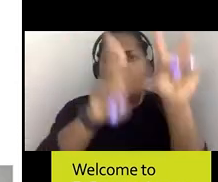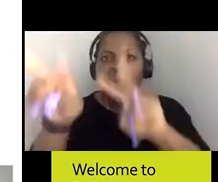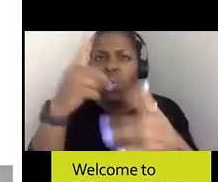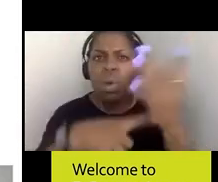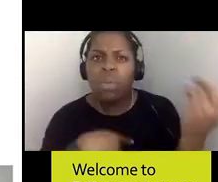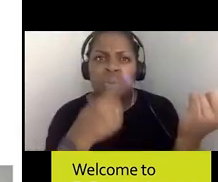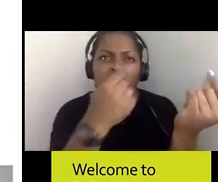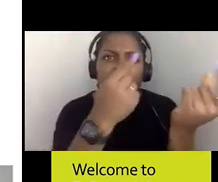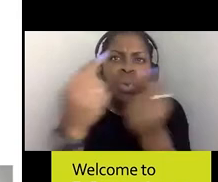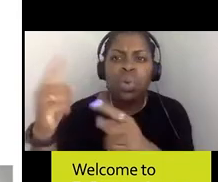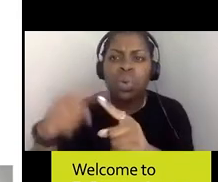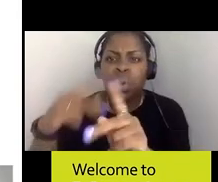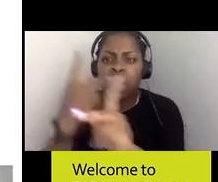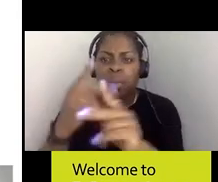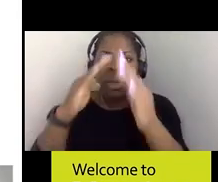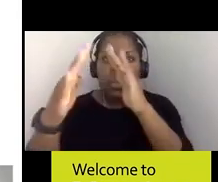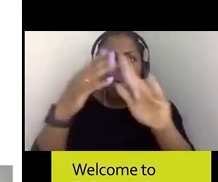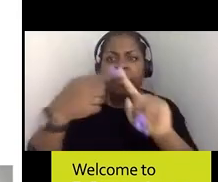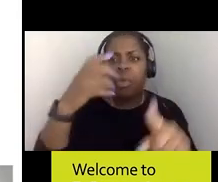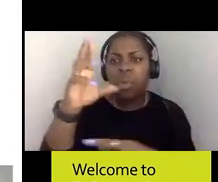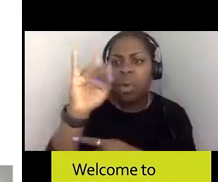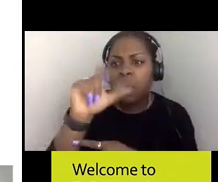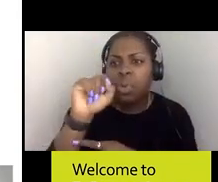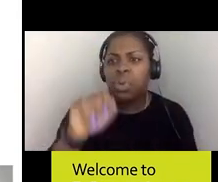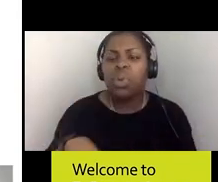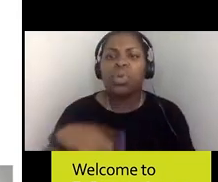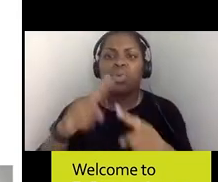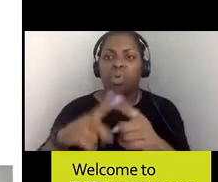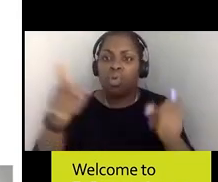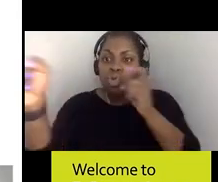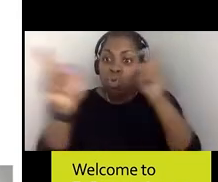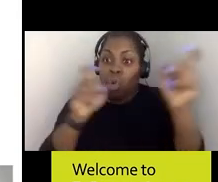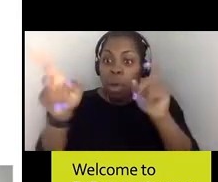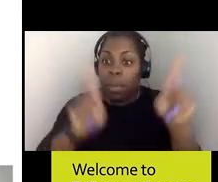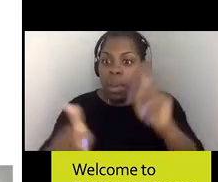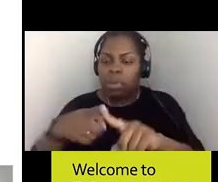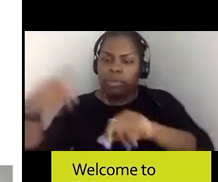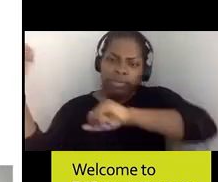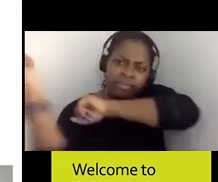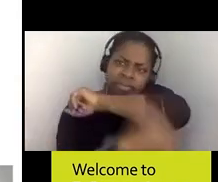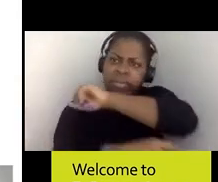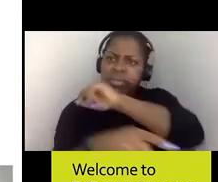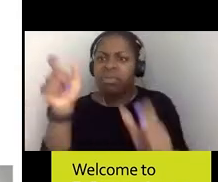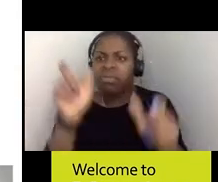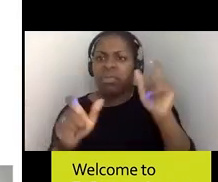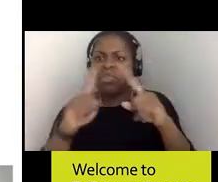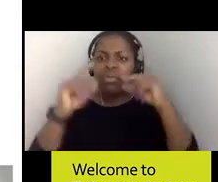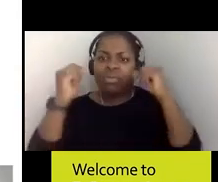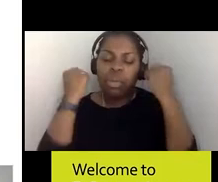nuestros teléfonos para protegernos, para proteger la comunidad de criminales, para controlar a las personas, para